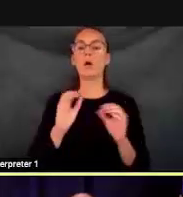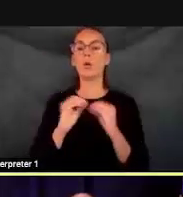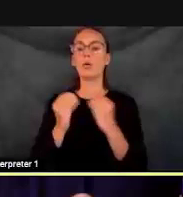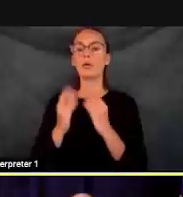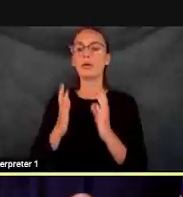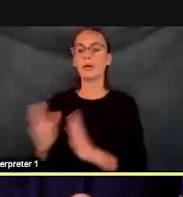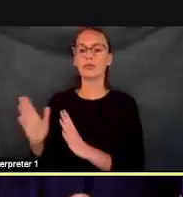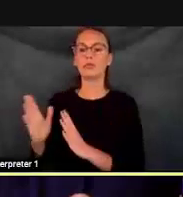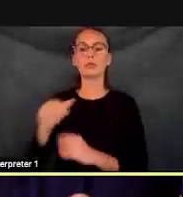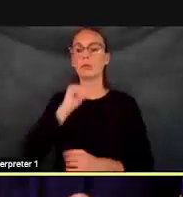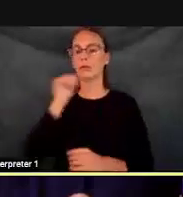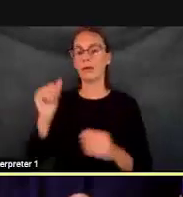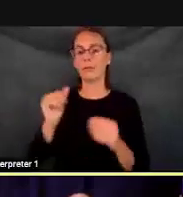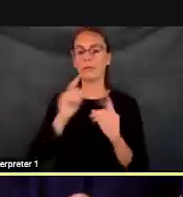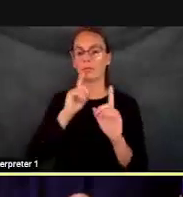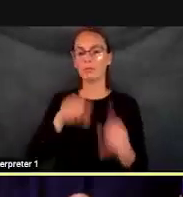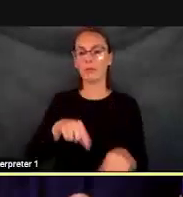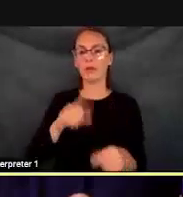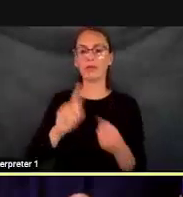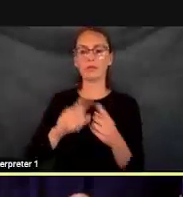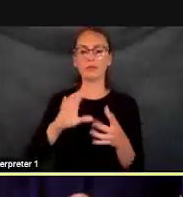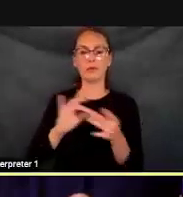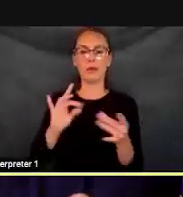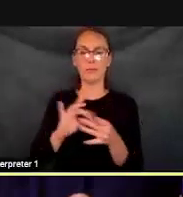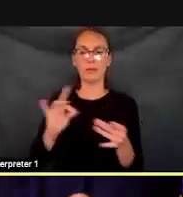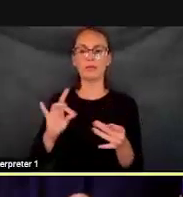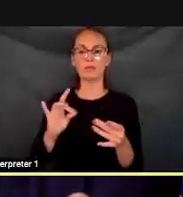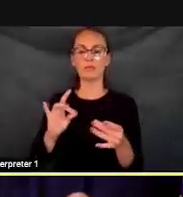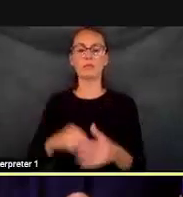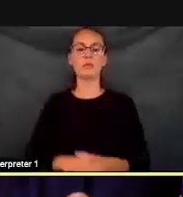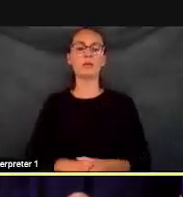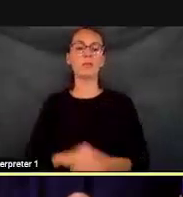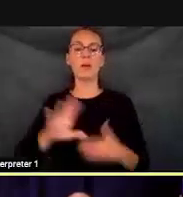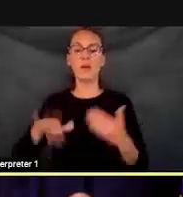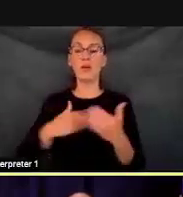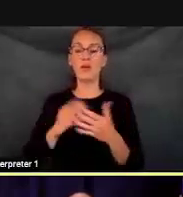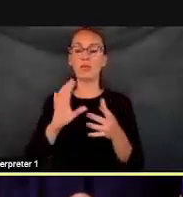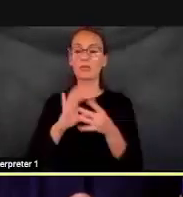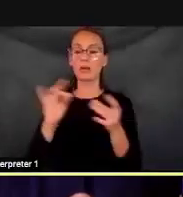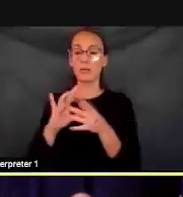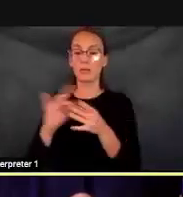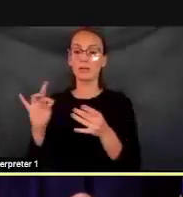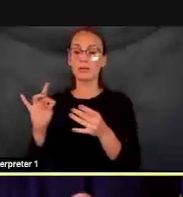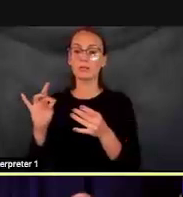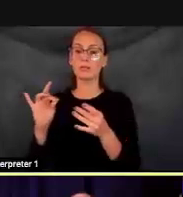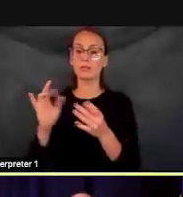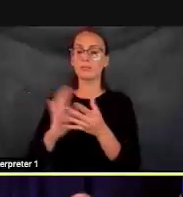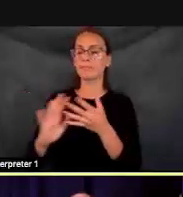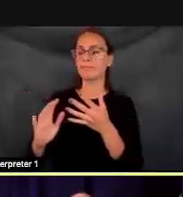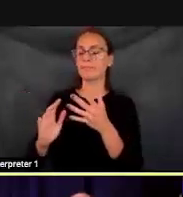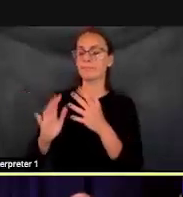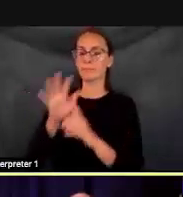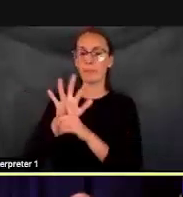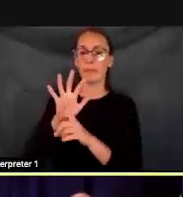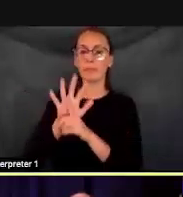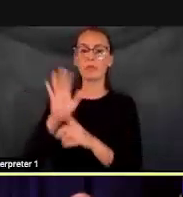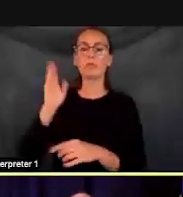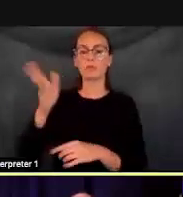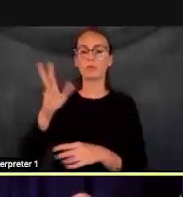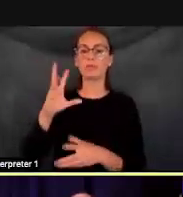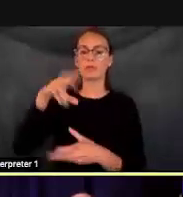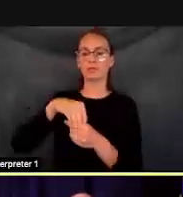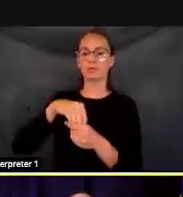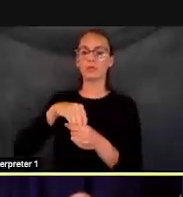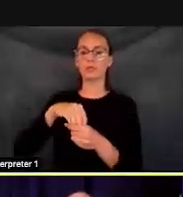audiencia. Las respuestas a los comentarios de fondo se incluirán en el informe de diseño final y la declaración